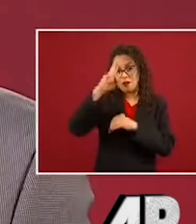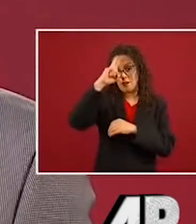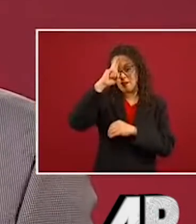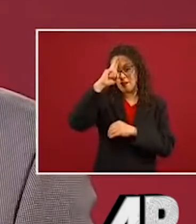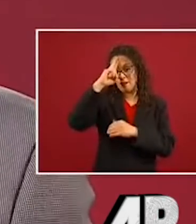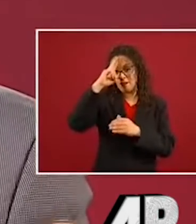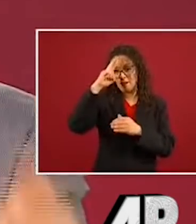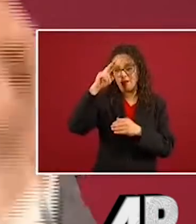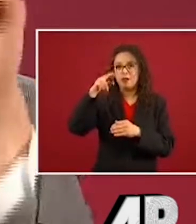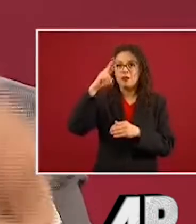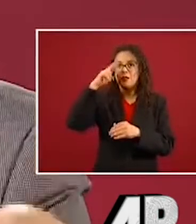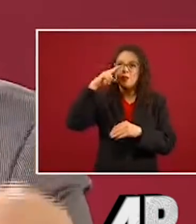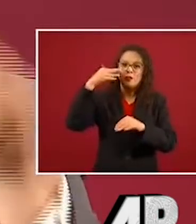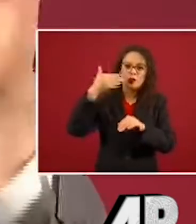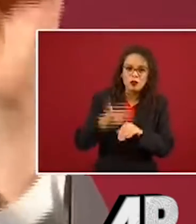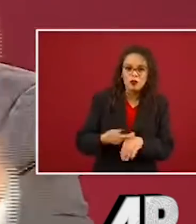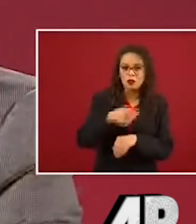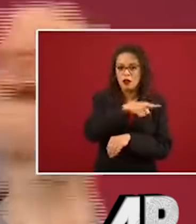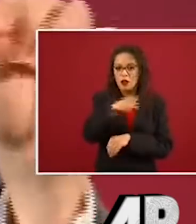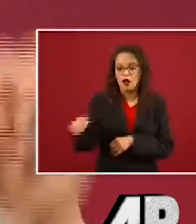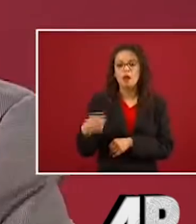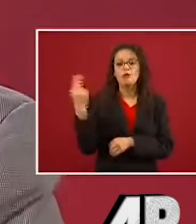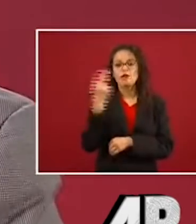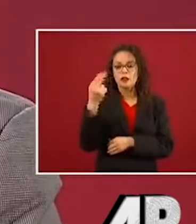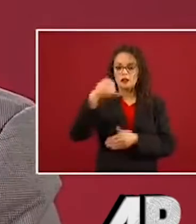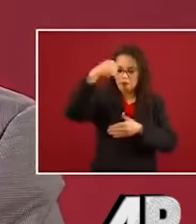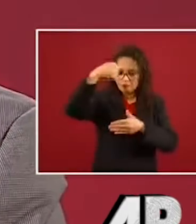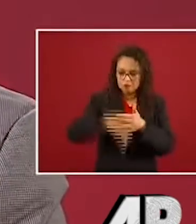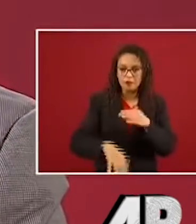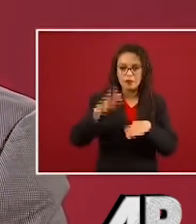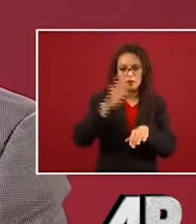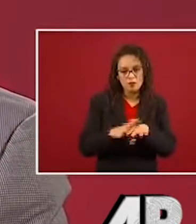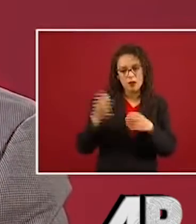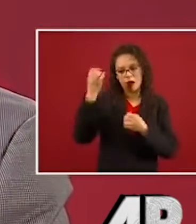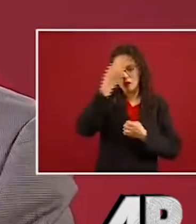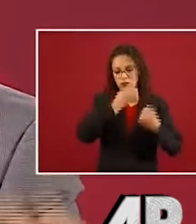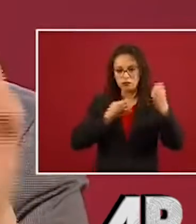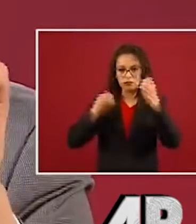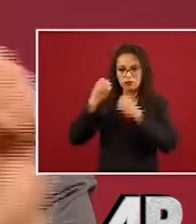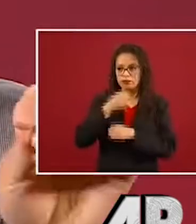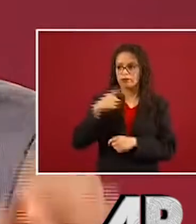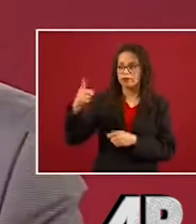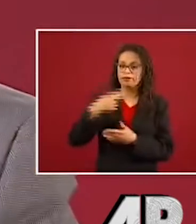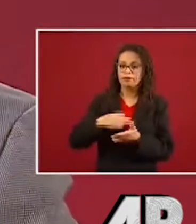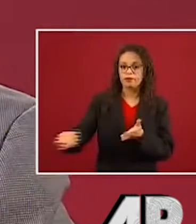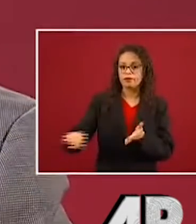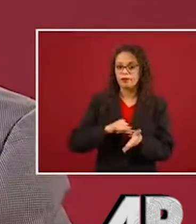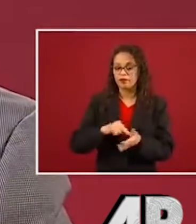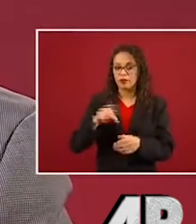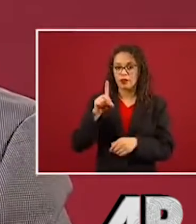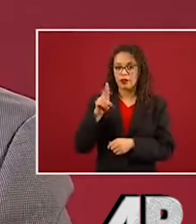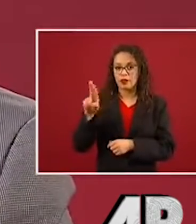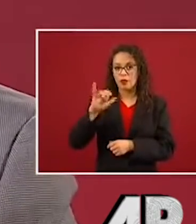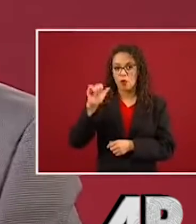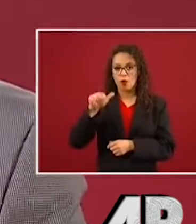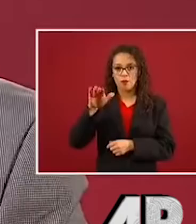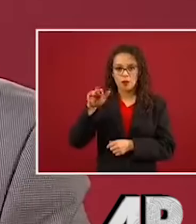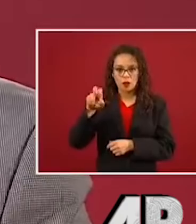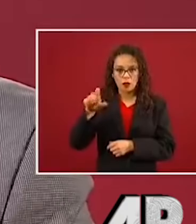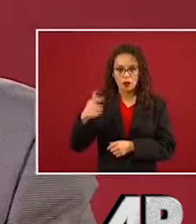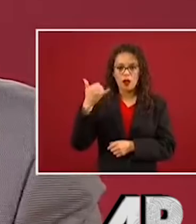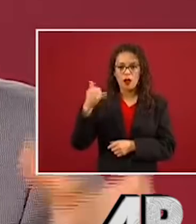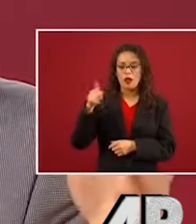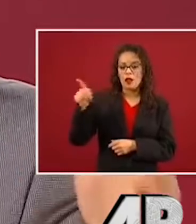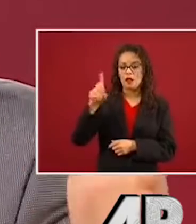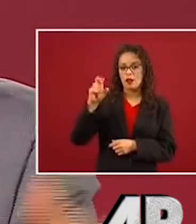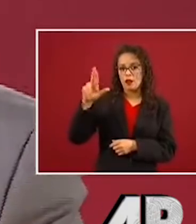de la 72 hay un estudio completo firmado por el doctor Juan Manuel Lira, por la doctora Concepción Grajales, que